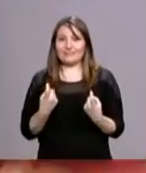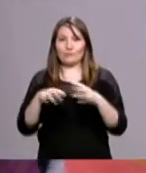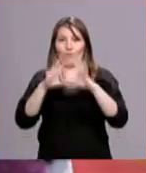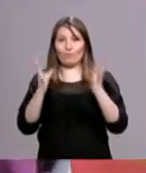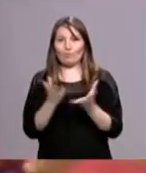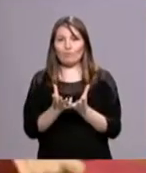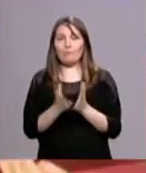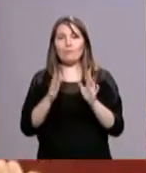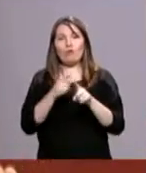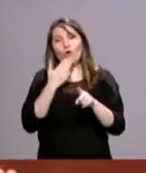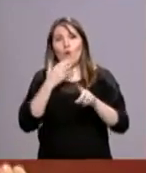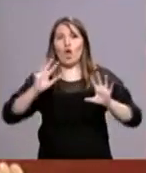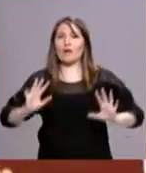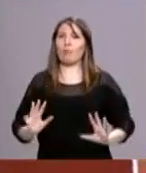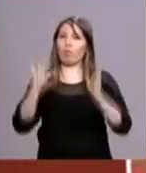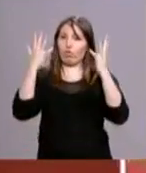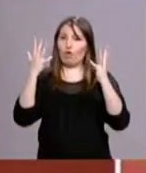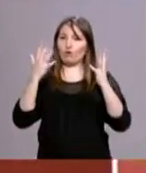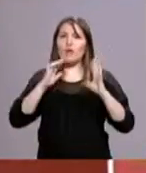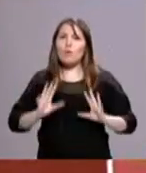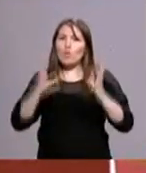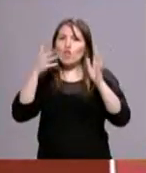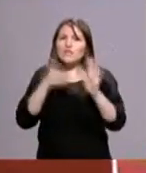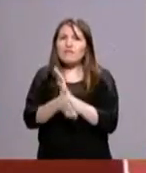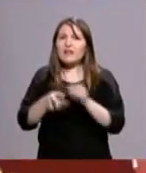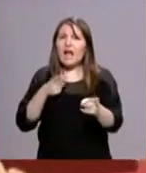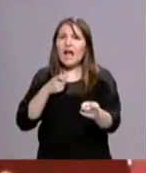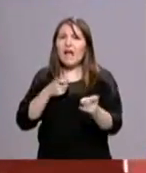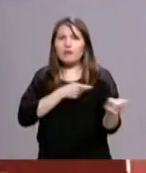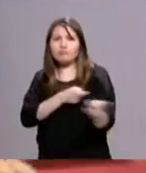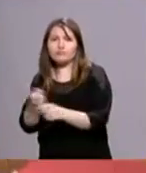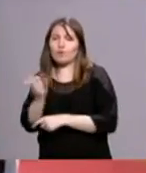Pero es una revolución que no se hace con armas. Se hace